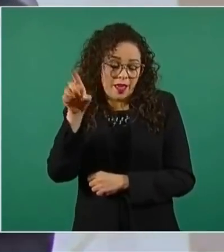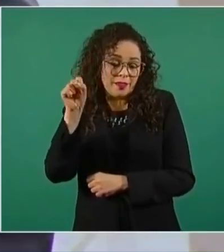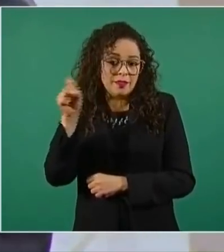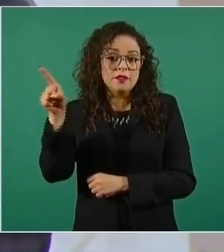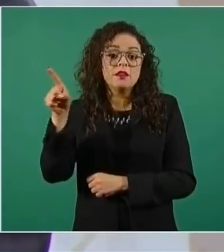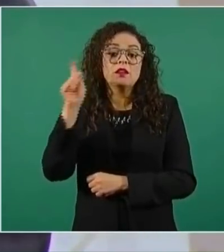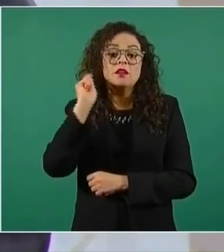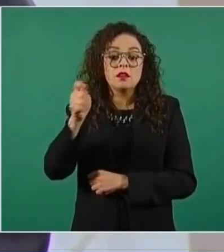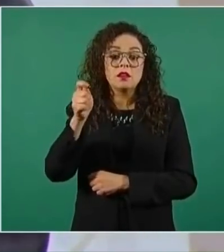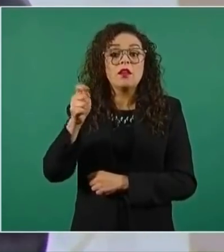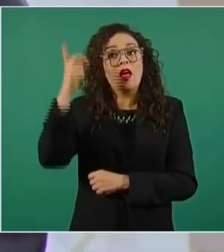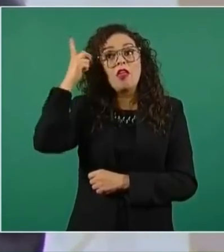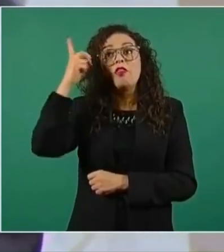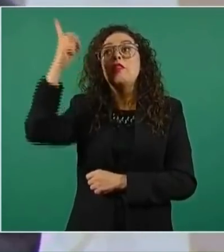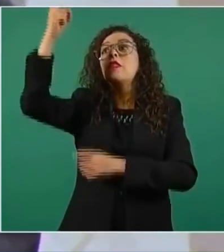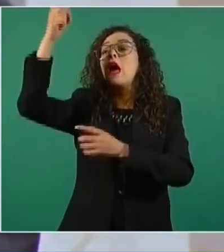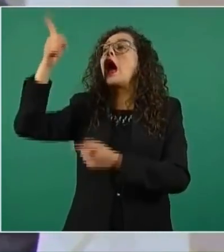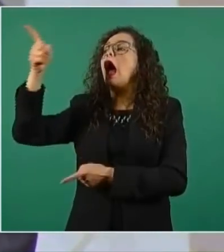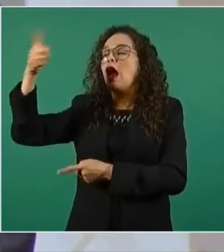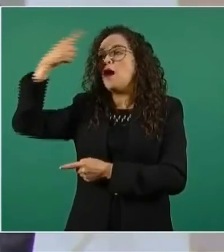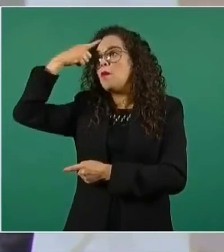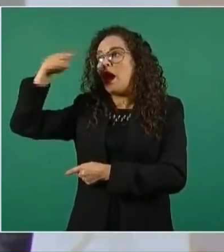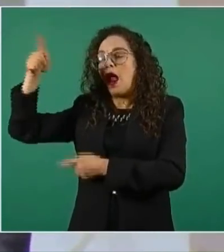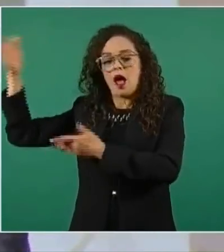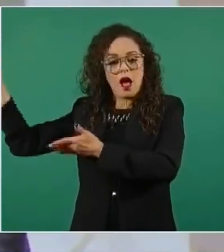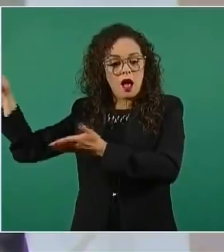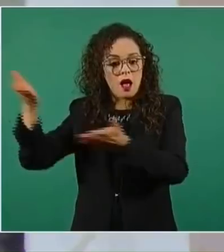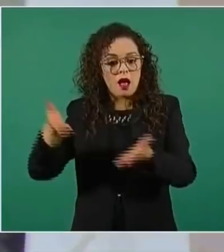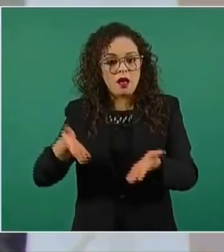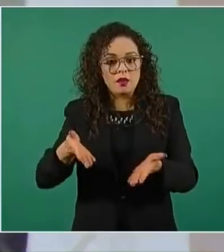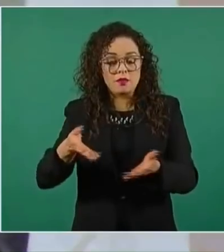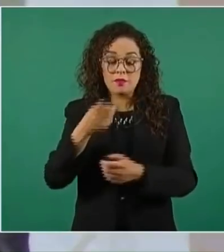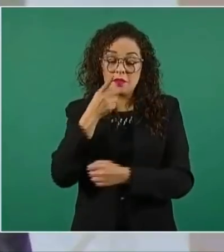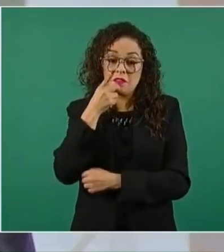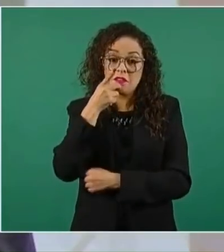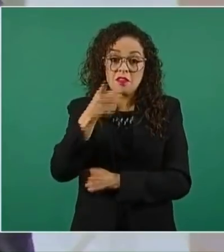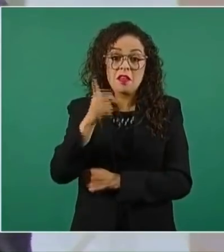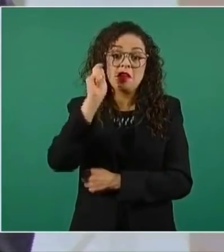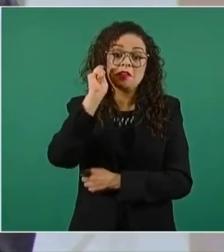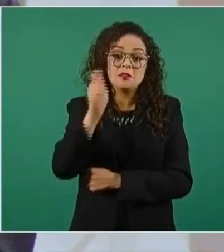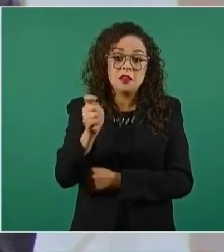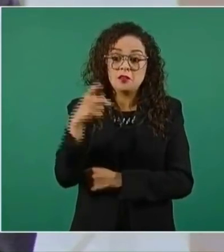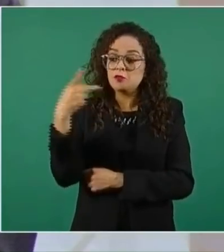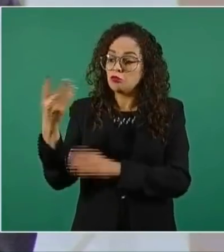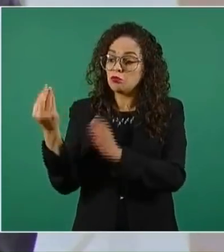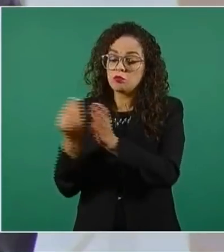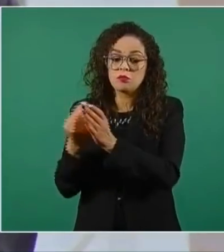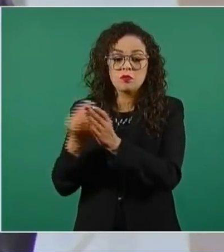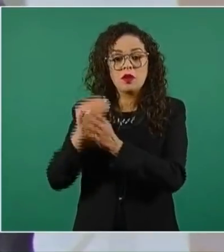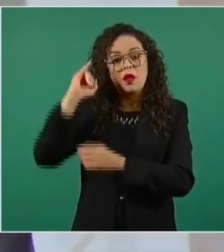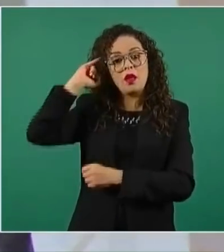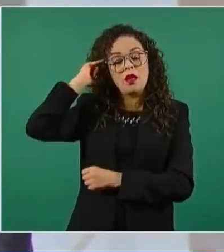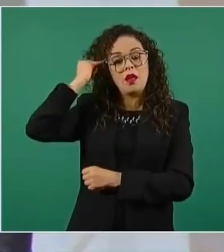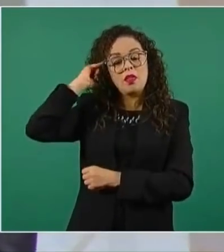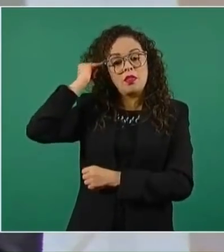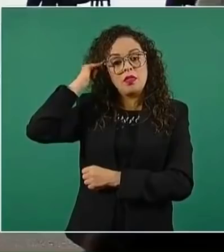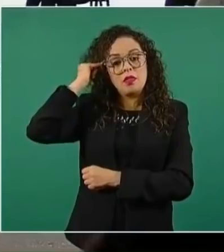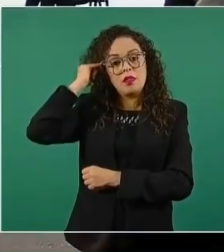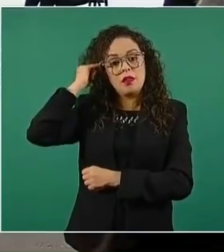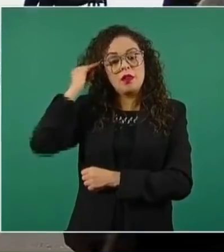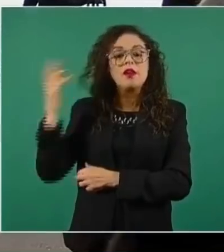divinidad, según la supuesta profecía indígena del regreso